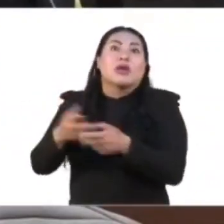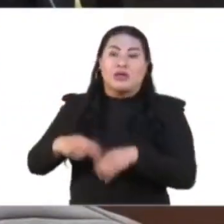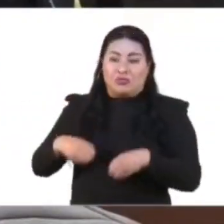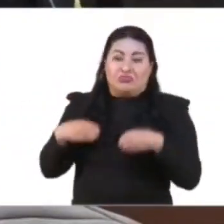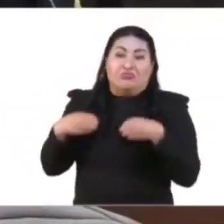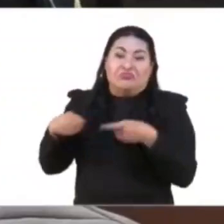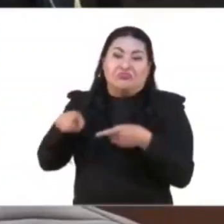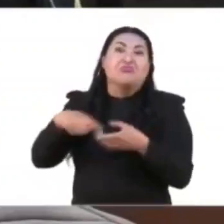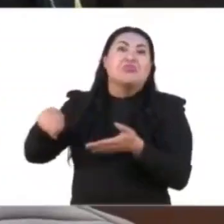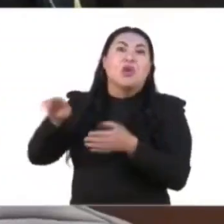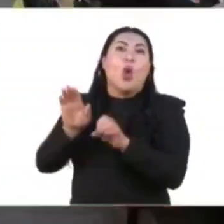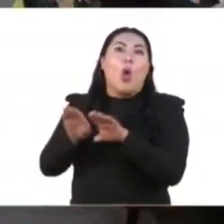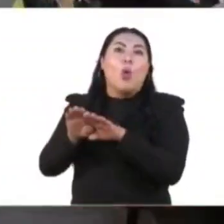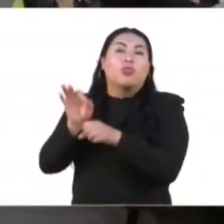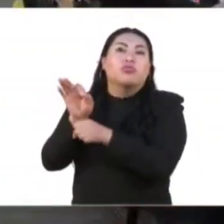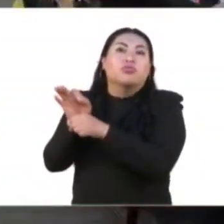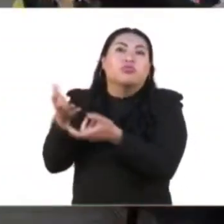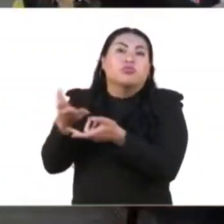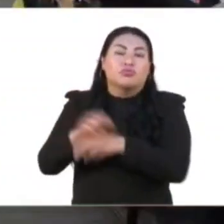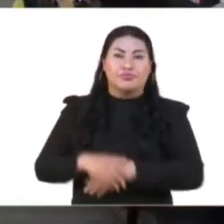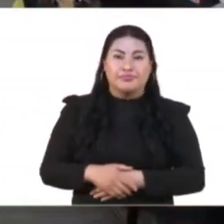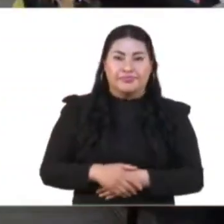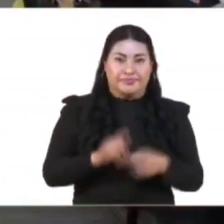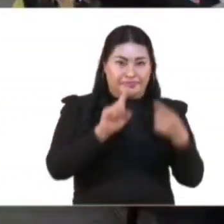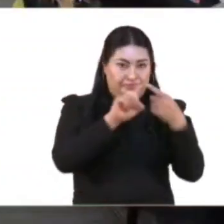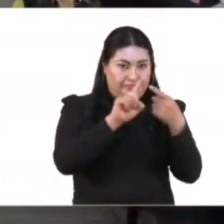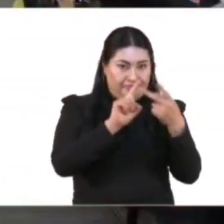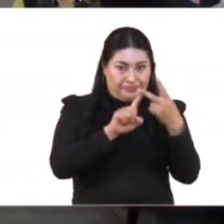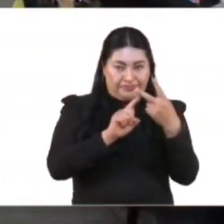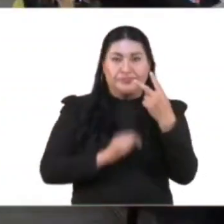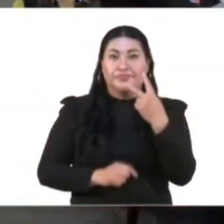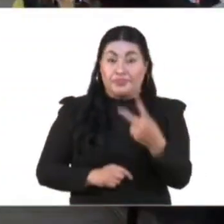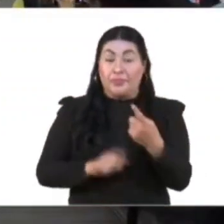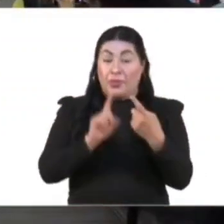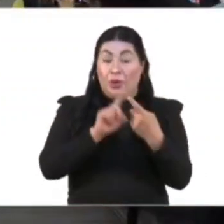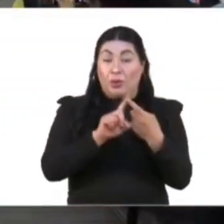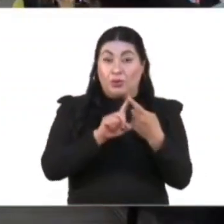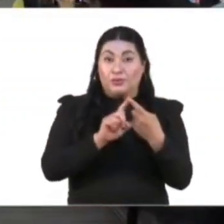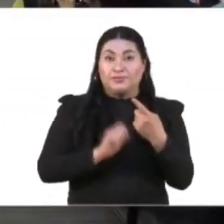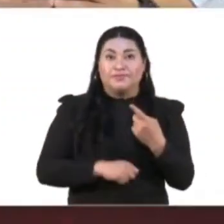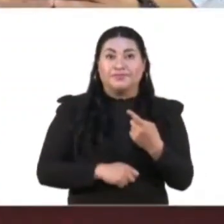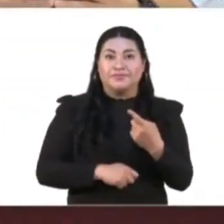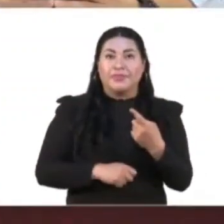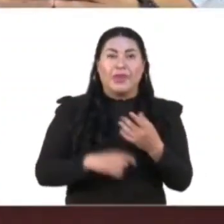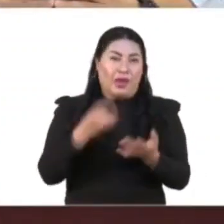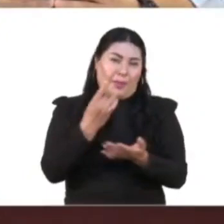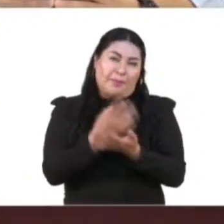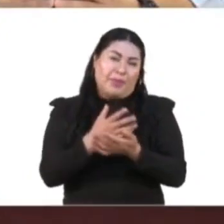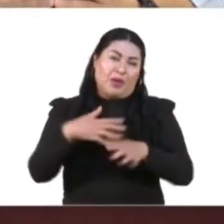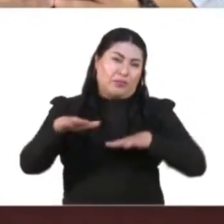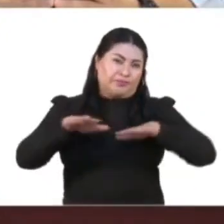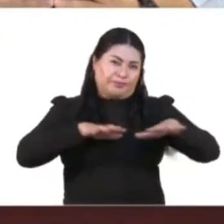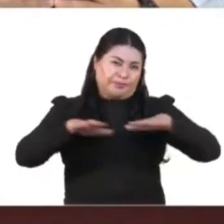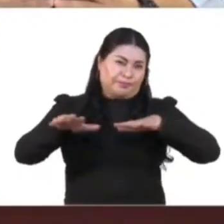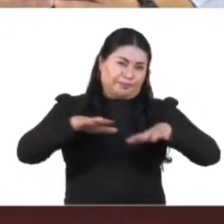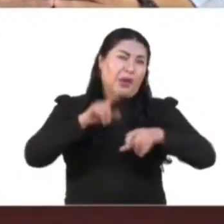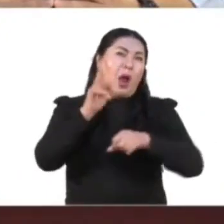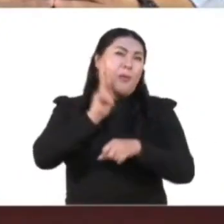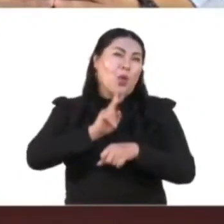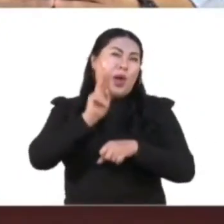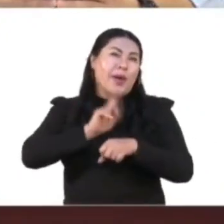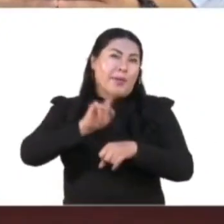este simulacro? Bueno, son 2 cosas. La primera es que, más allá del propio simulacro, para